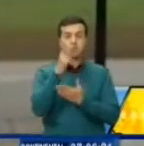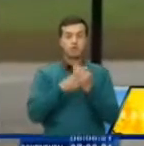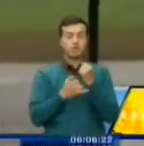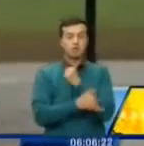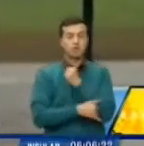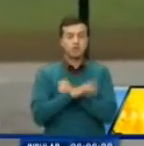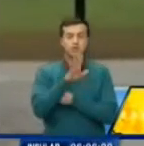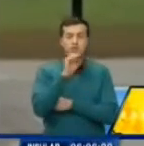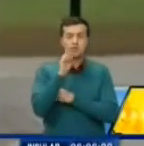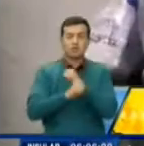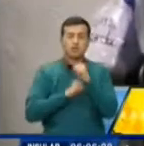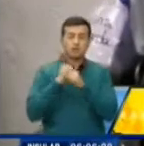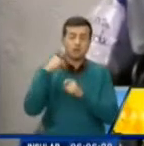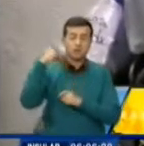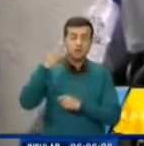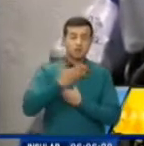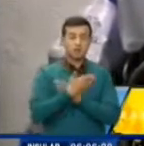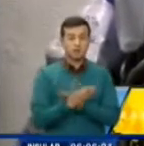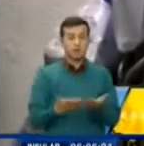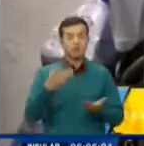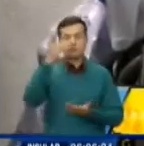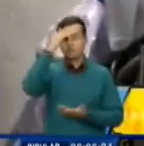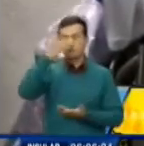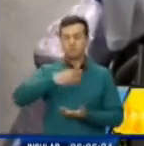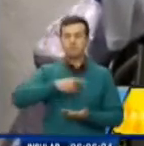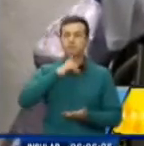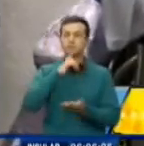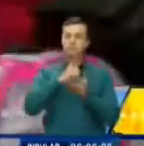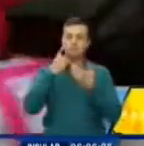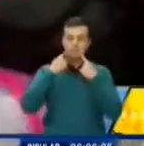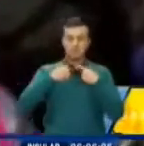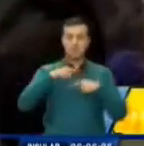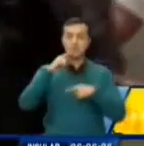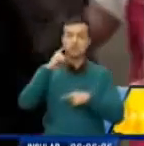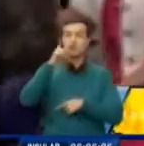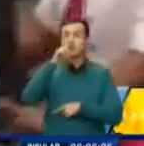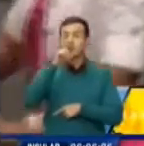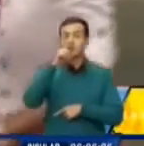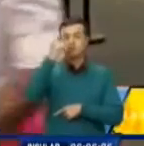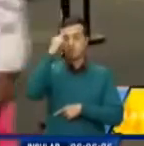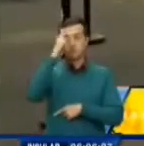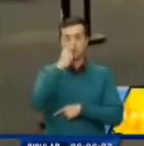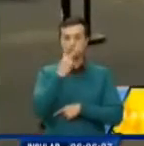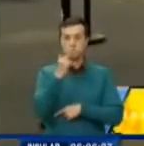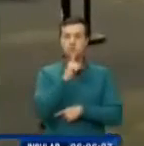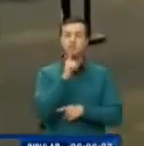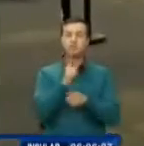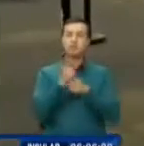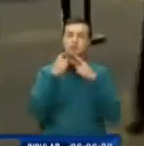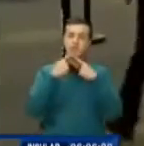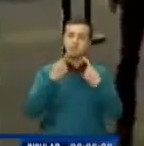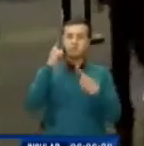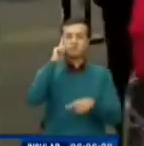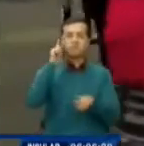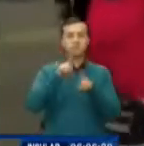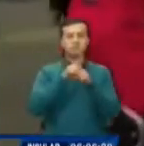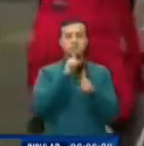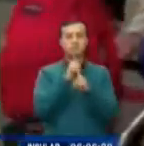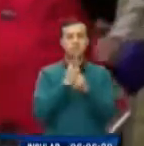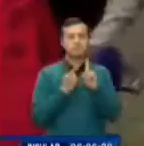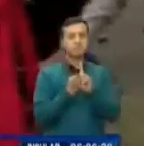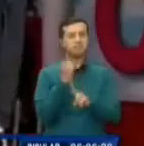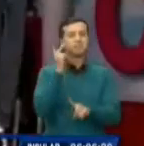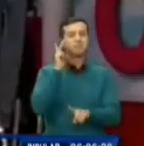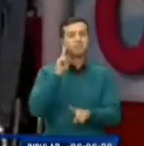después de 50 años, una medida que se confirmaría en los próximos días por ambos gobiernos. El anuncio coincide con el primer